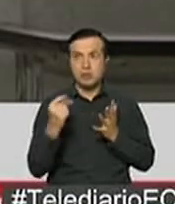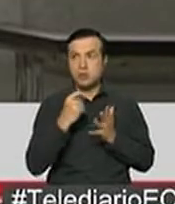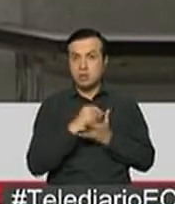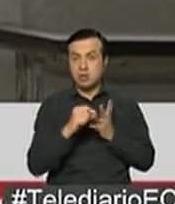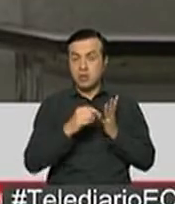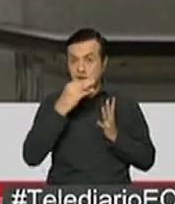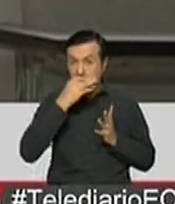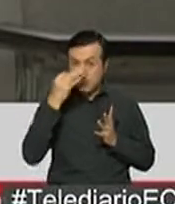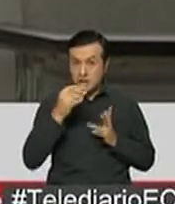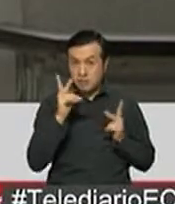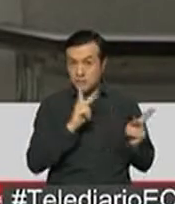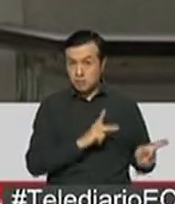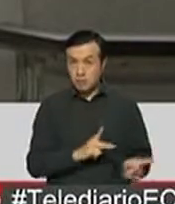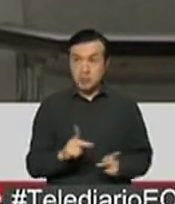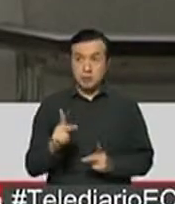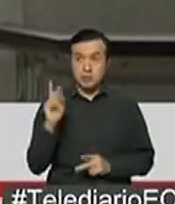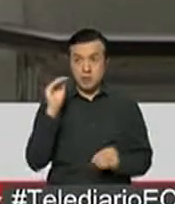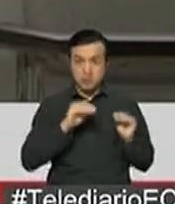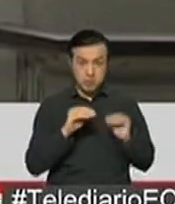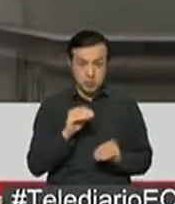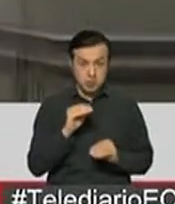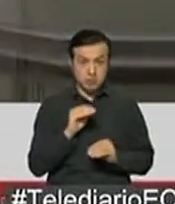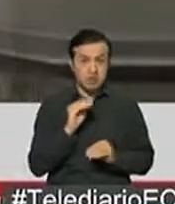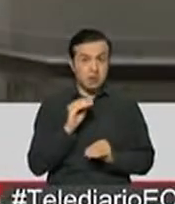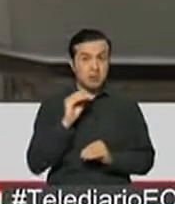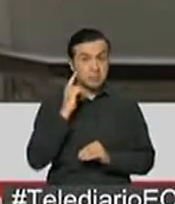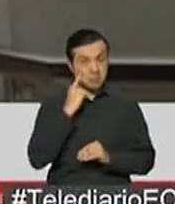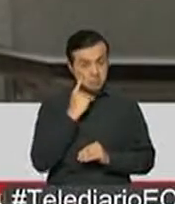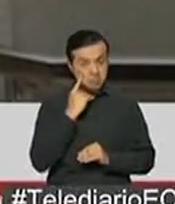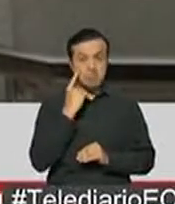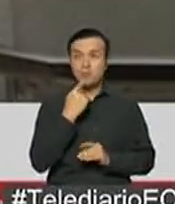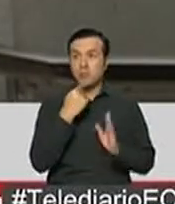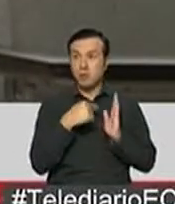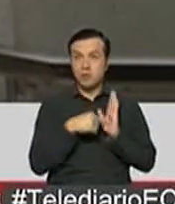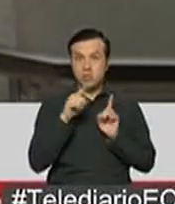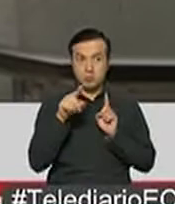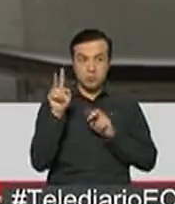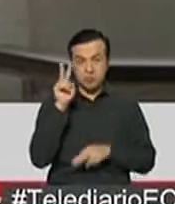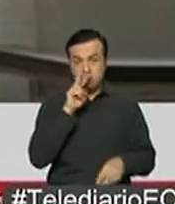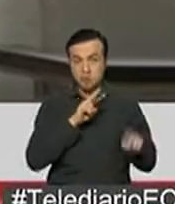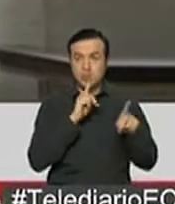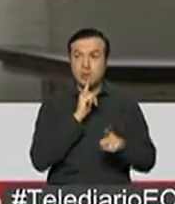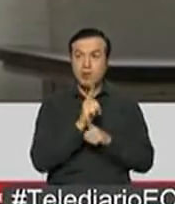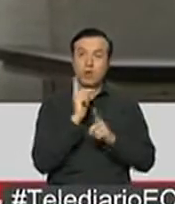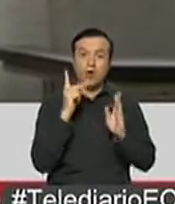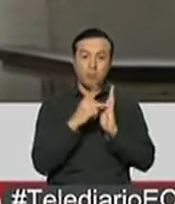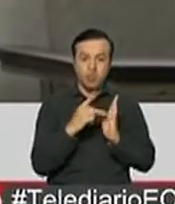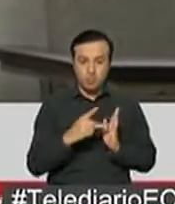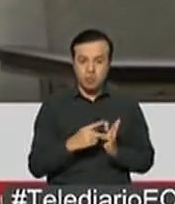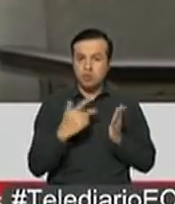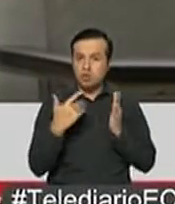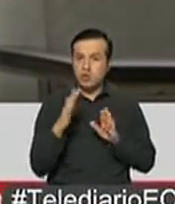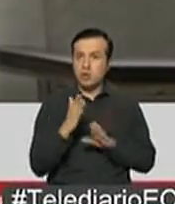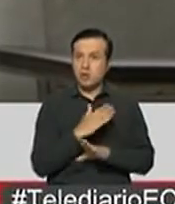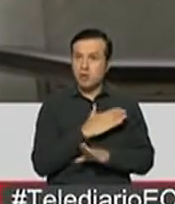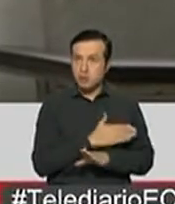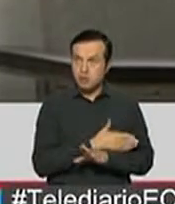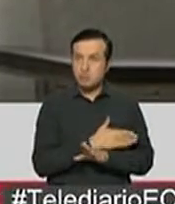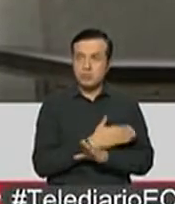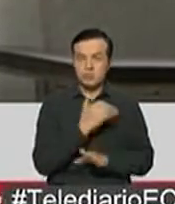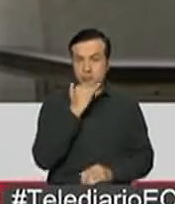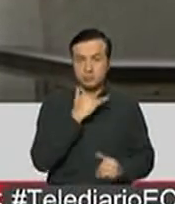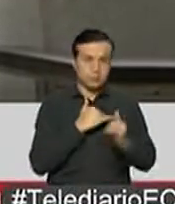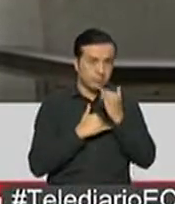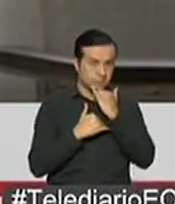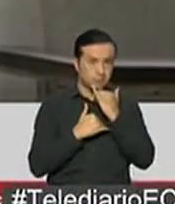de planificación en la construcción del instrumento evaluación que en los casos en los que se detecte que efectivamente los puntajes fueron obtenidos de forma indebida